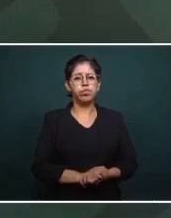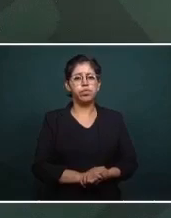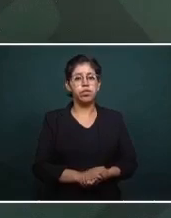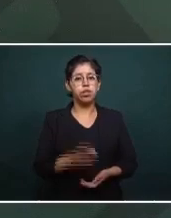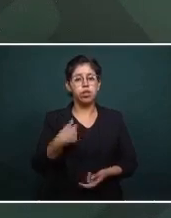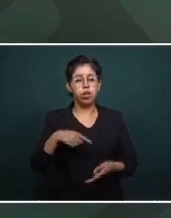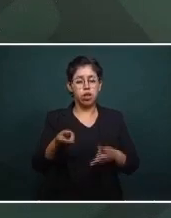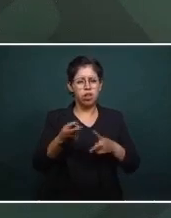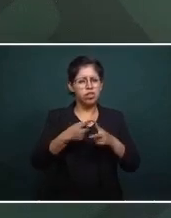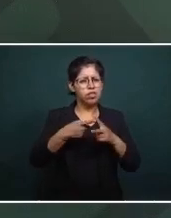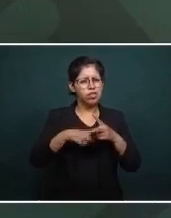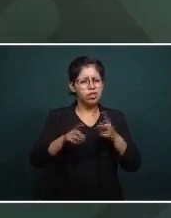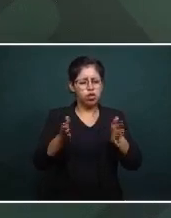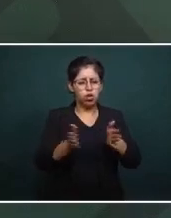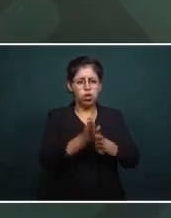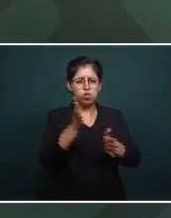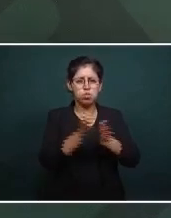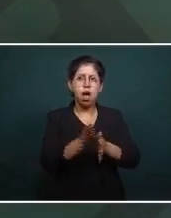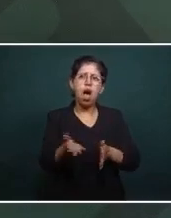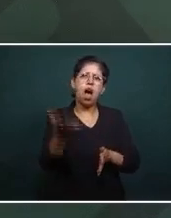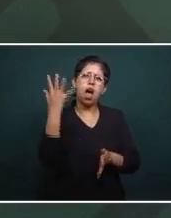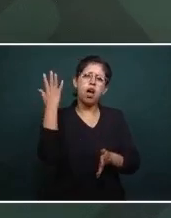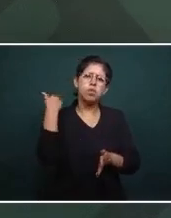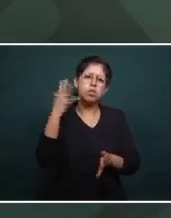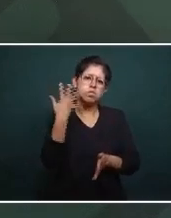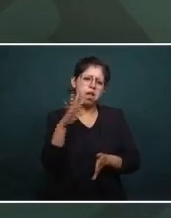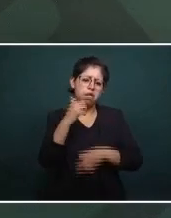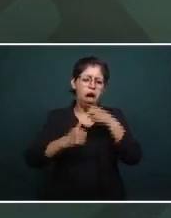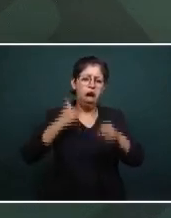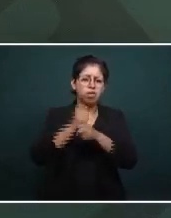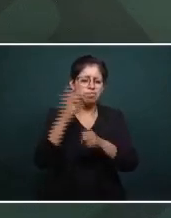empezó desde hace 10 años, tampoco